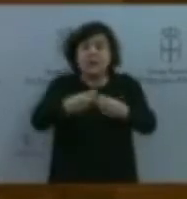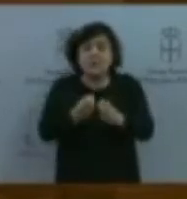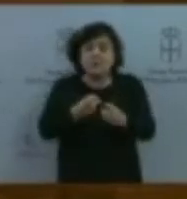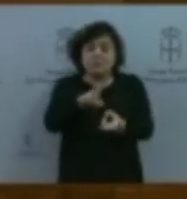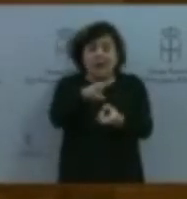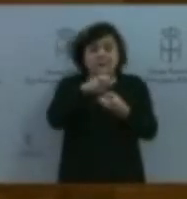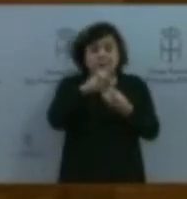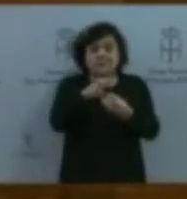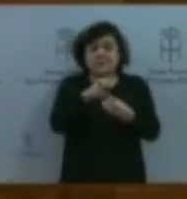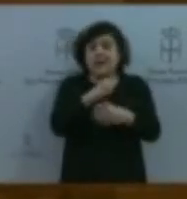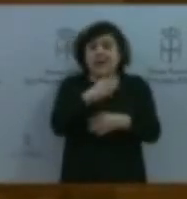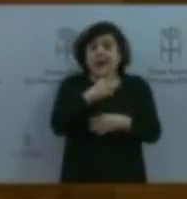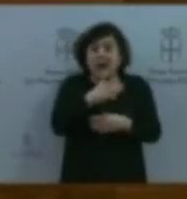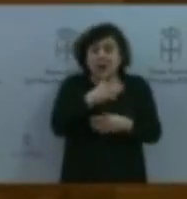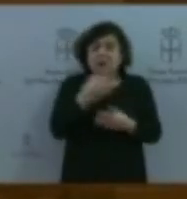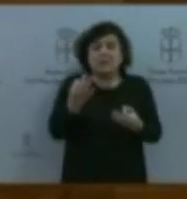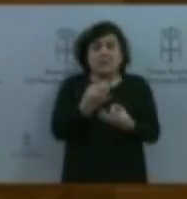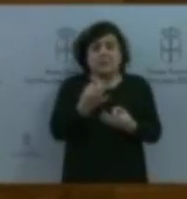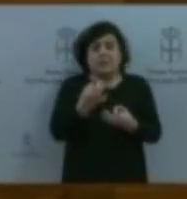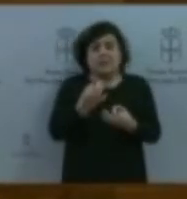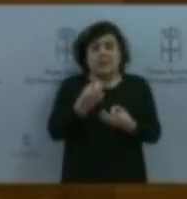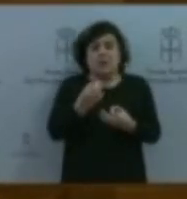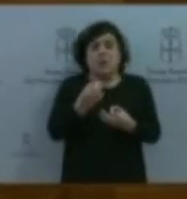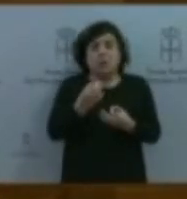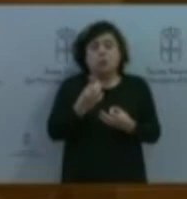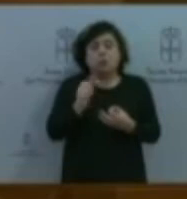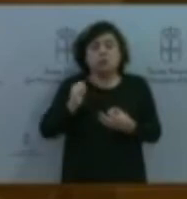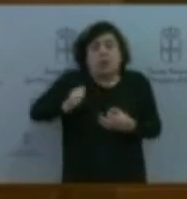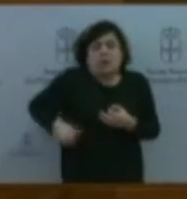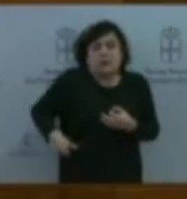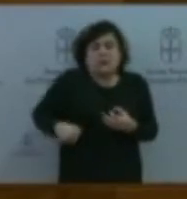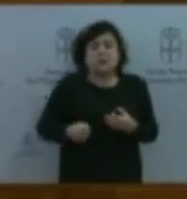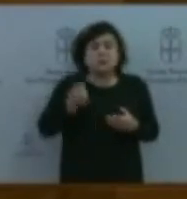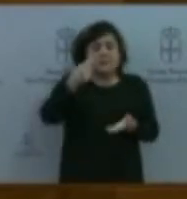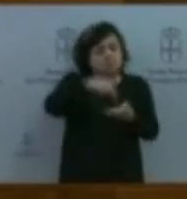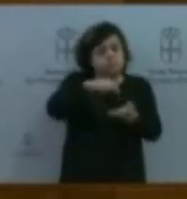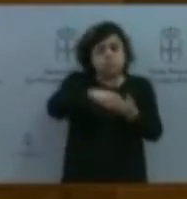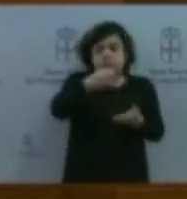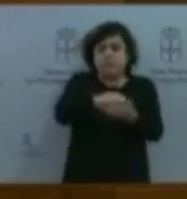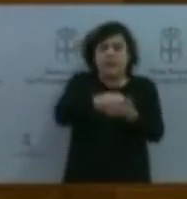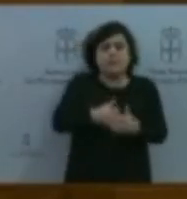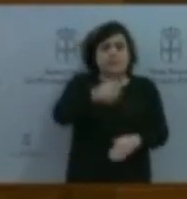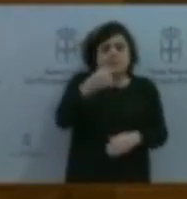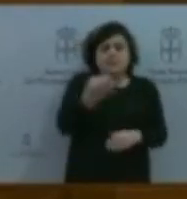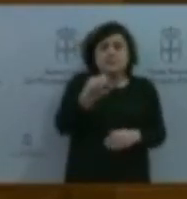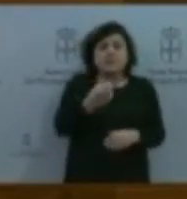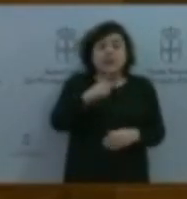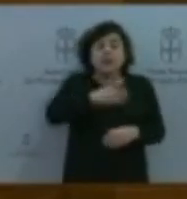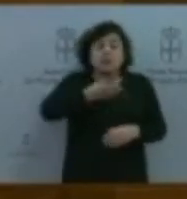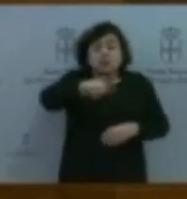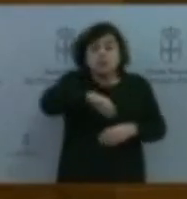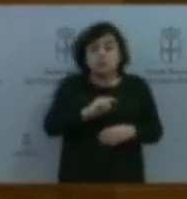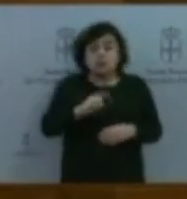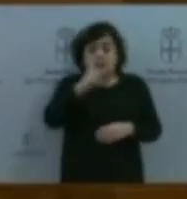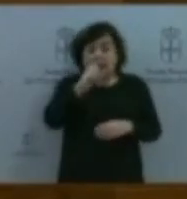contribuir, y es un momento también de buscar esos avances. Nosotros en 2019 llegamos a un acuerdo presupuestario, tras años